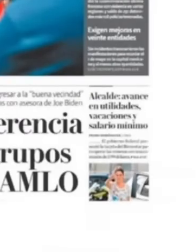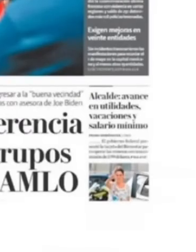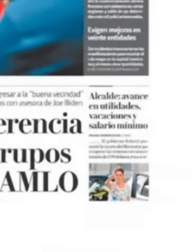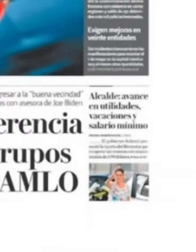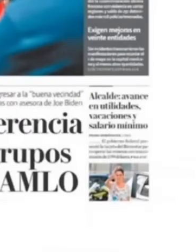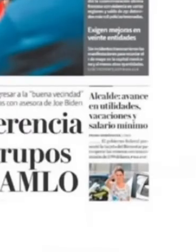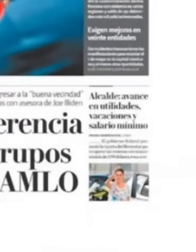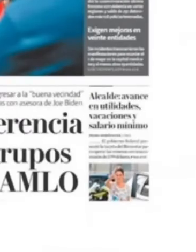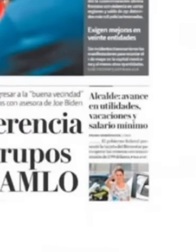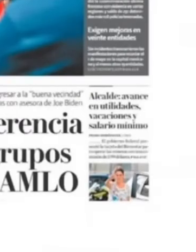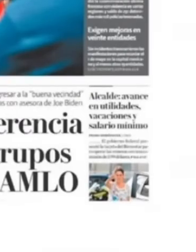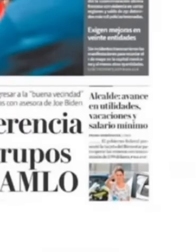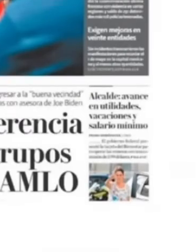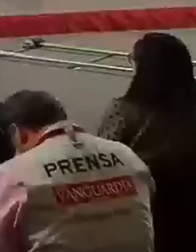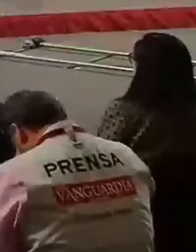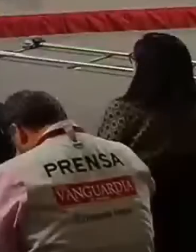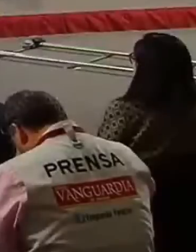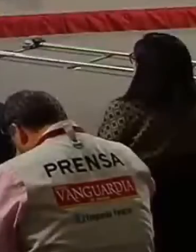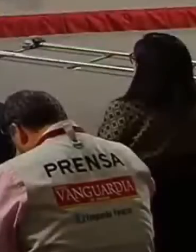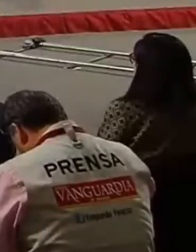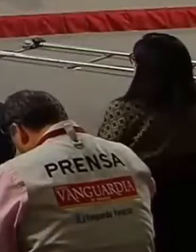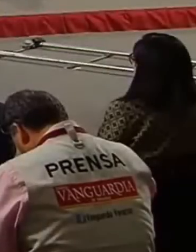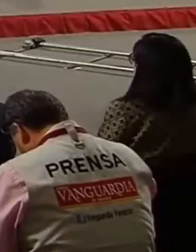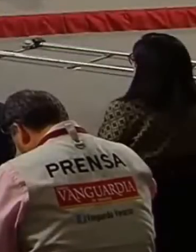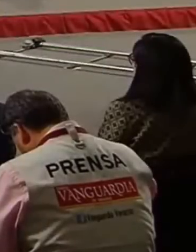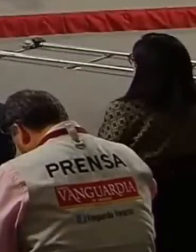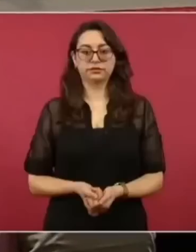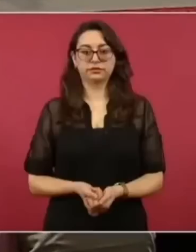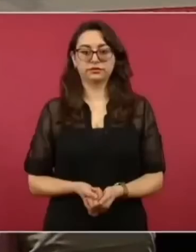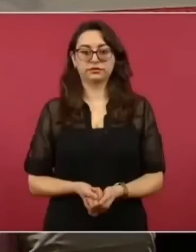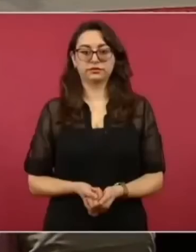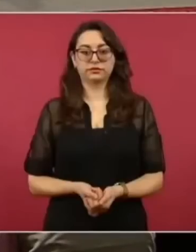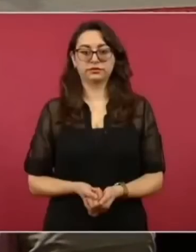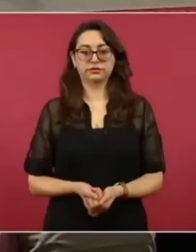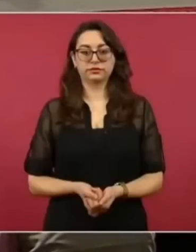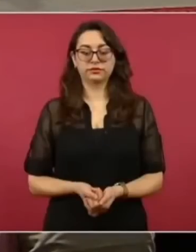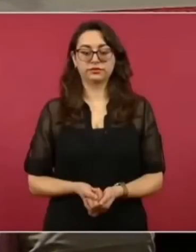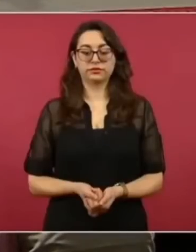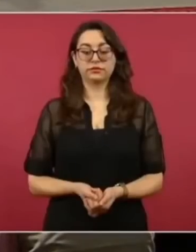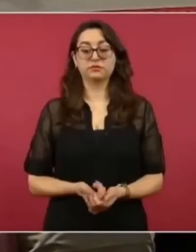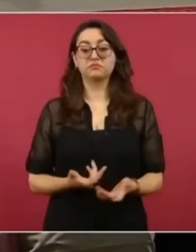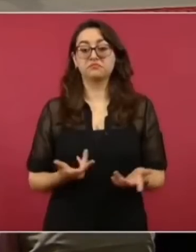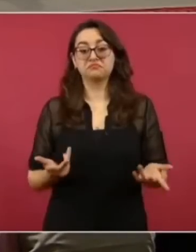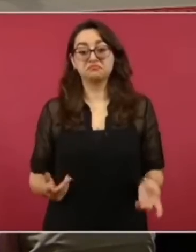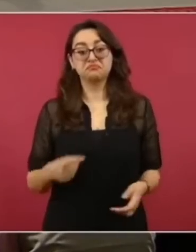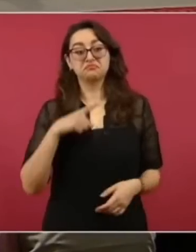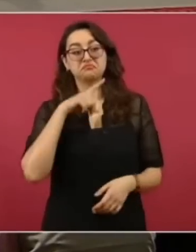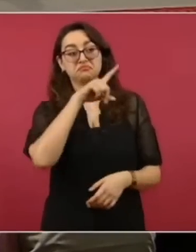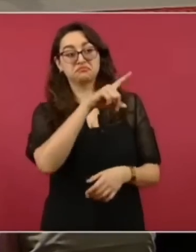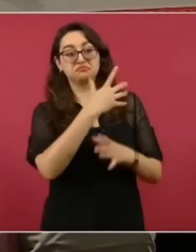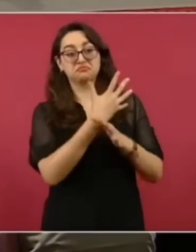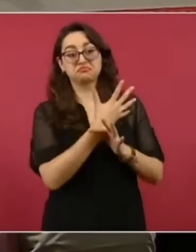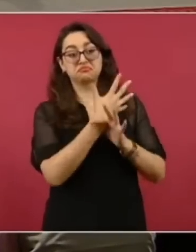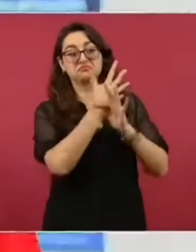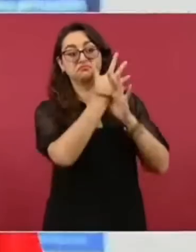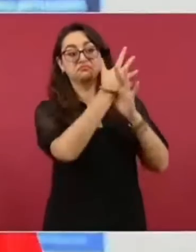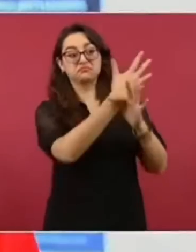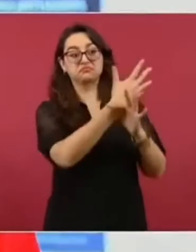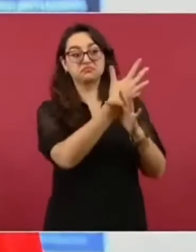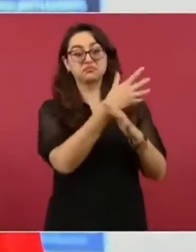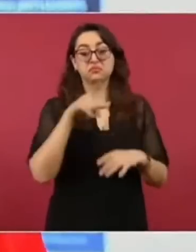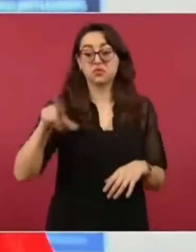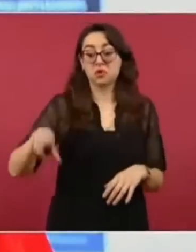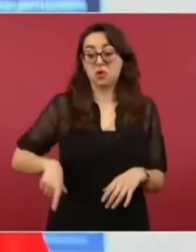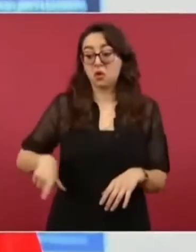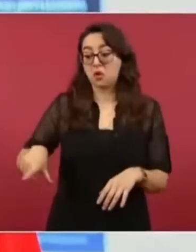cuestiona abiertamente el valor de las organizaciones a esfuerzos de desarrollo, legitimidad de donaciones privadas y